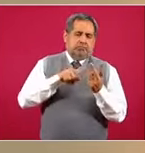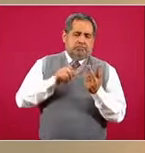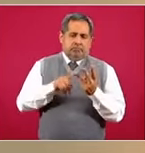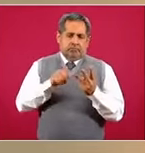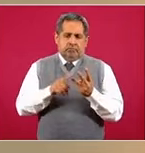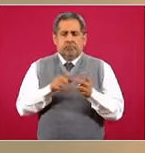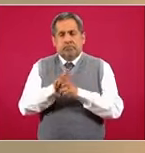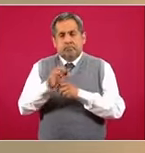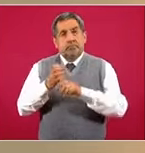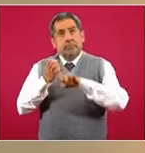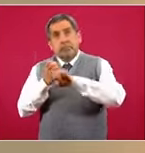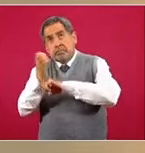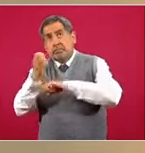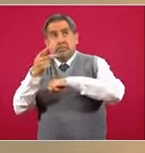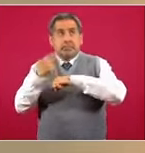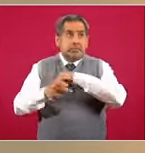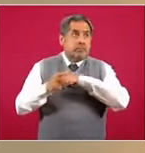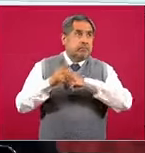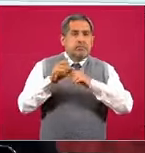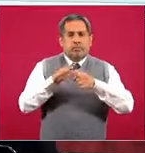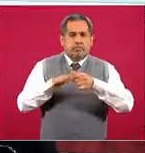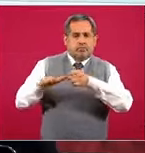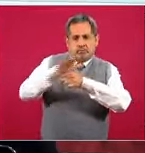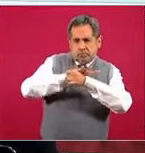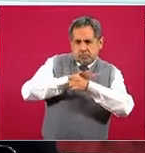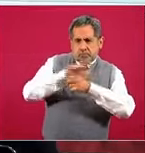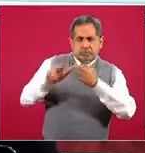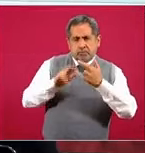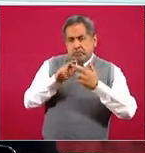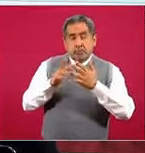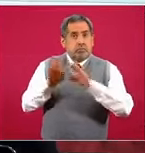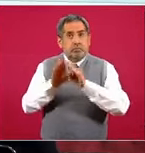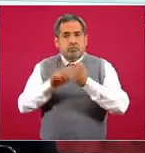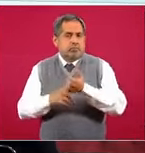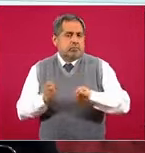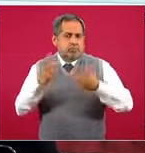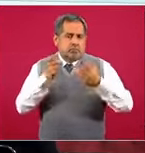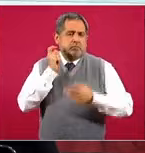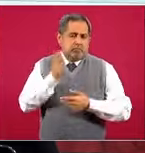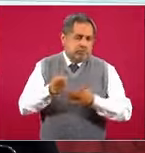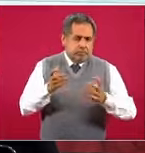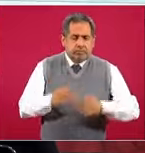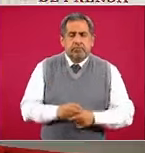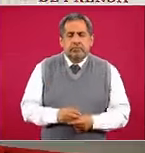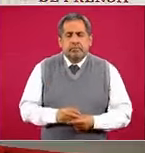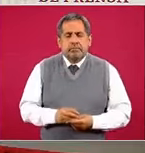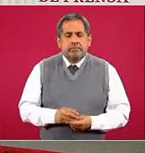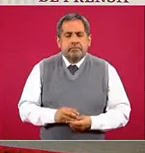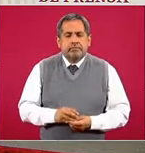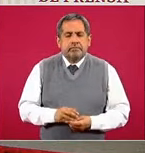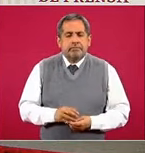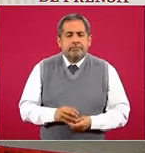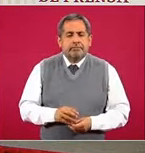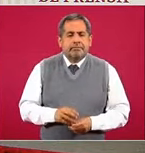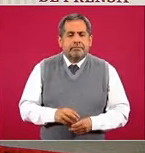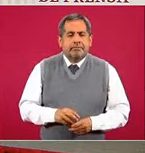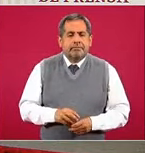el estado o la entidad federativa que ha caído en ese número específico. La siguiente, por